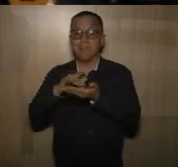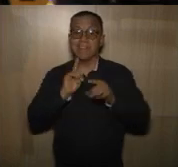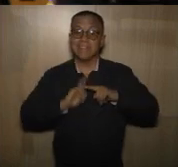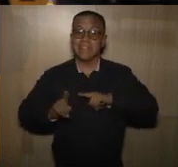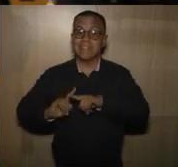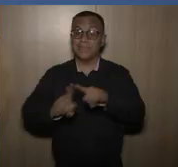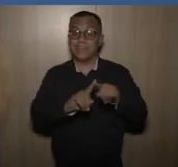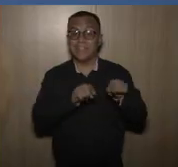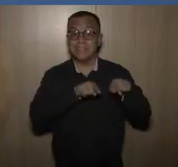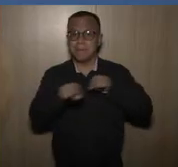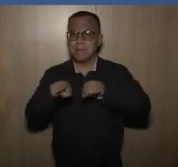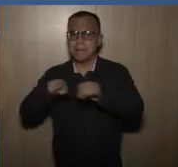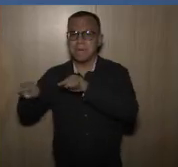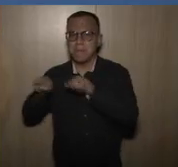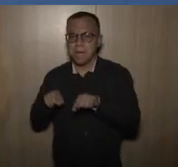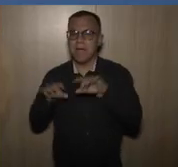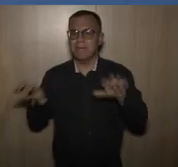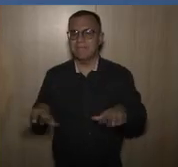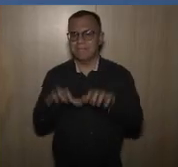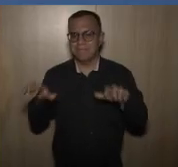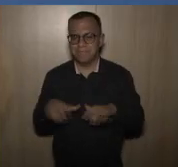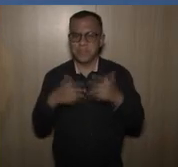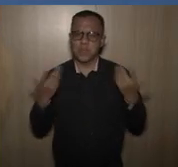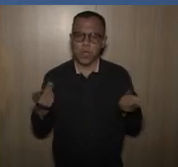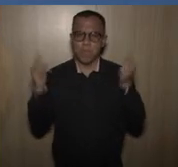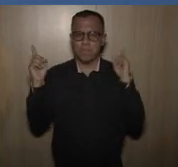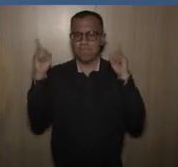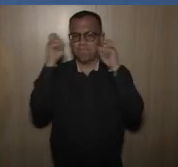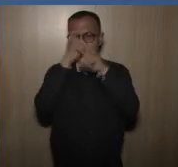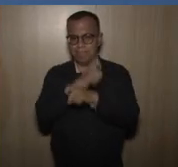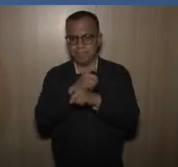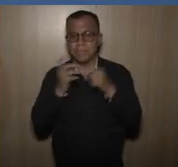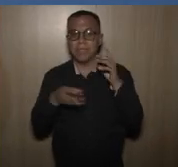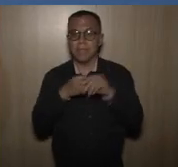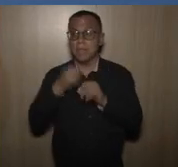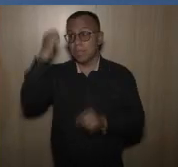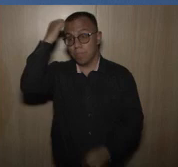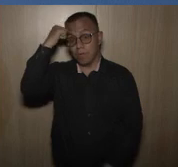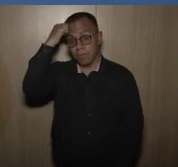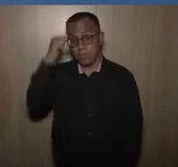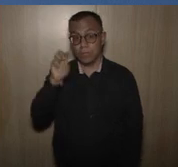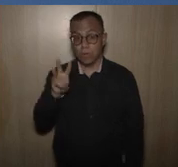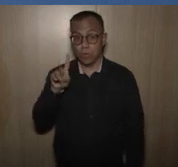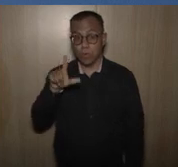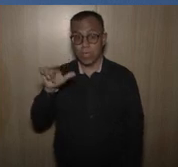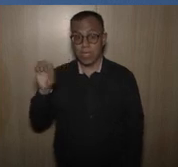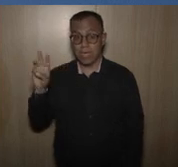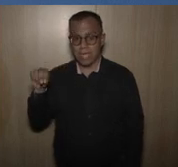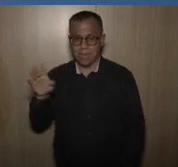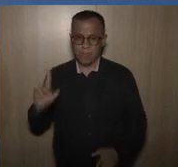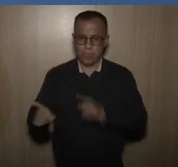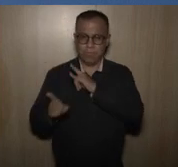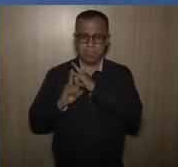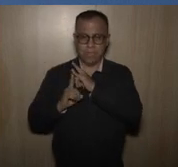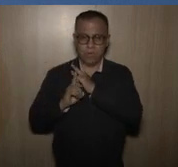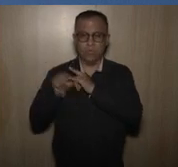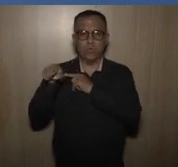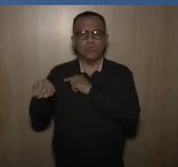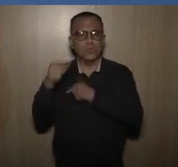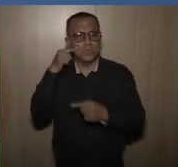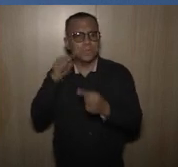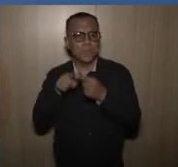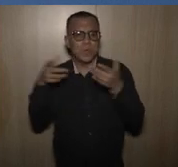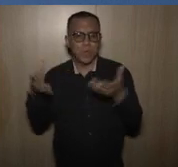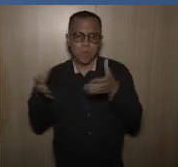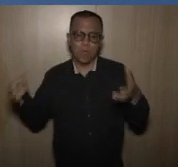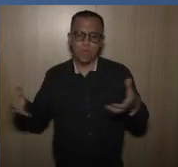diferentes actores que nos acompañaron con sus reflexiones. Al profesor William de Uniminuto, que puso el centro en